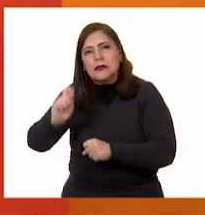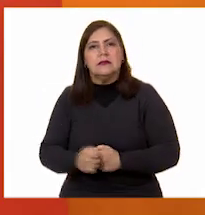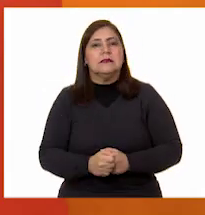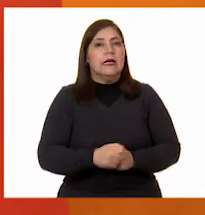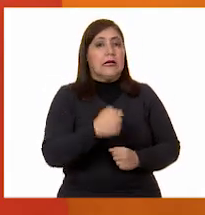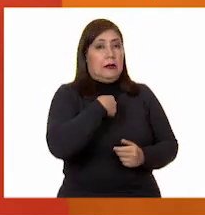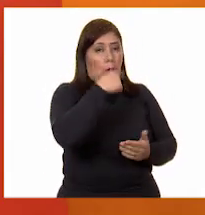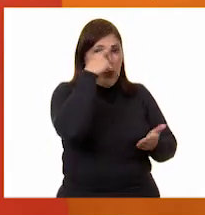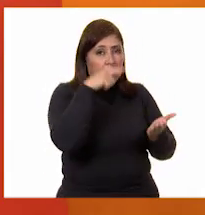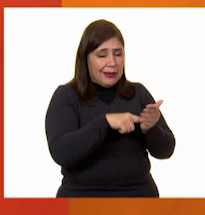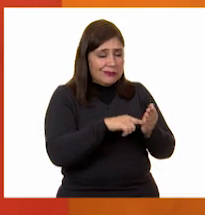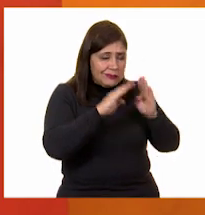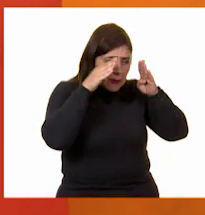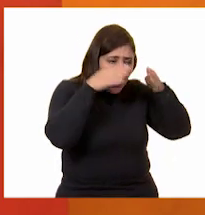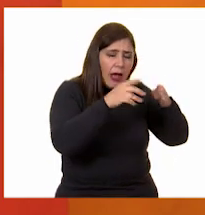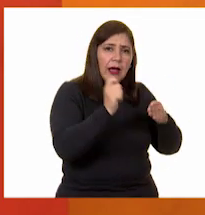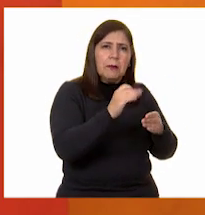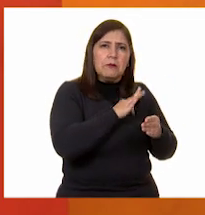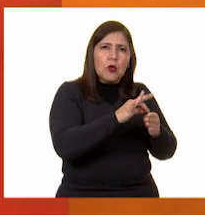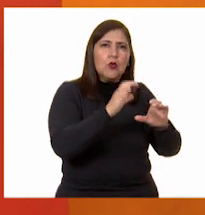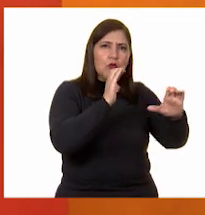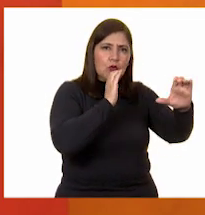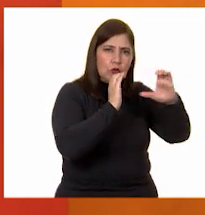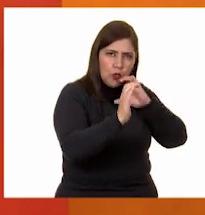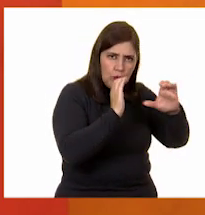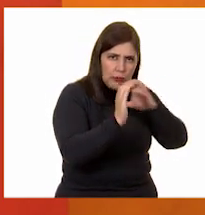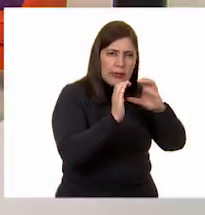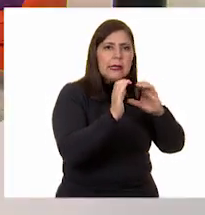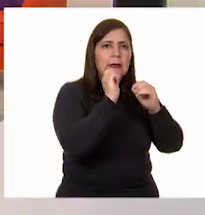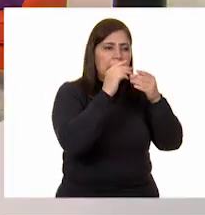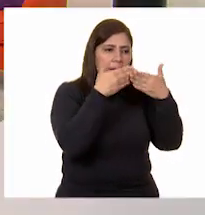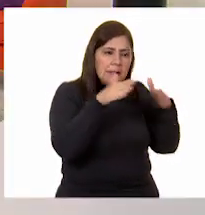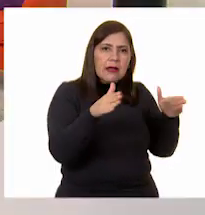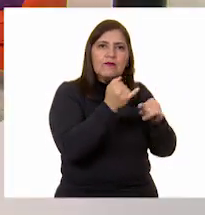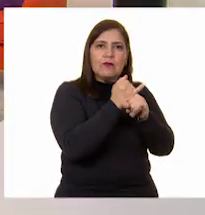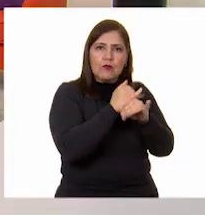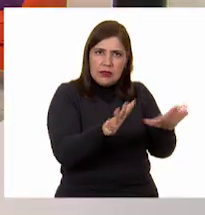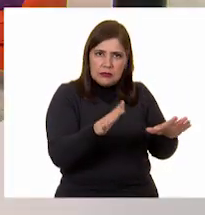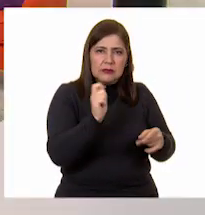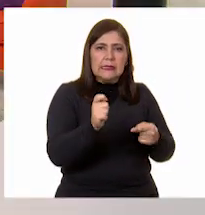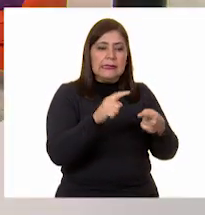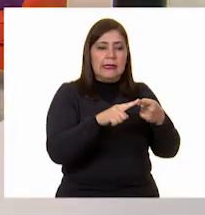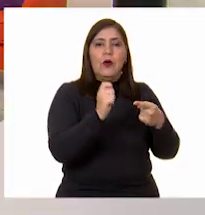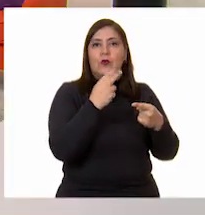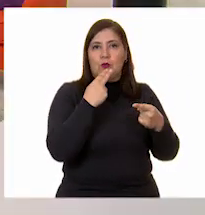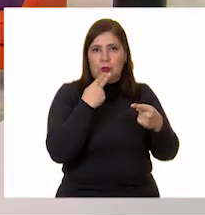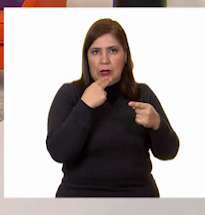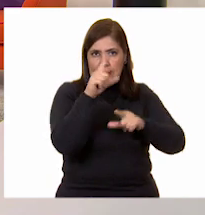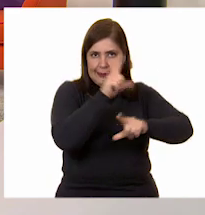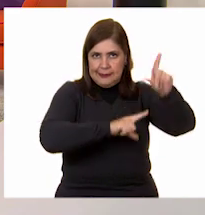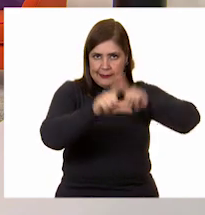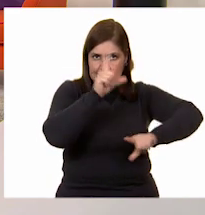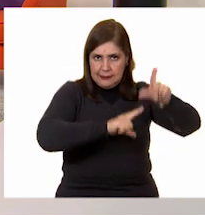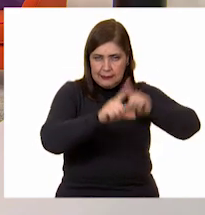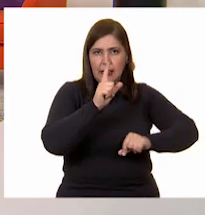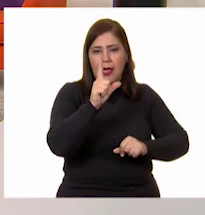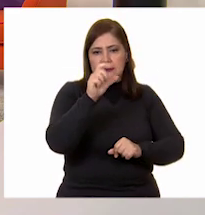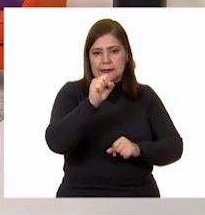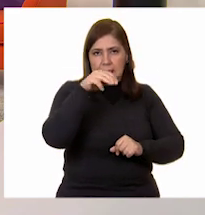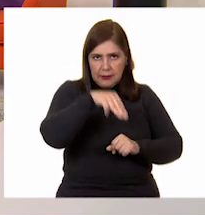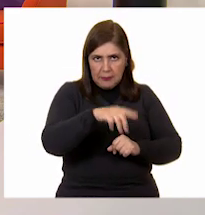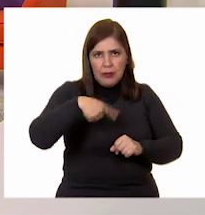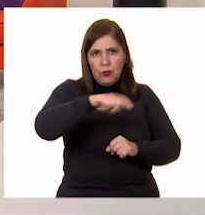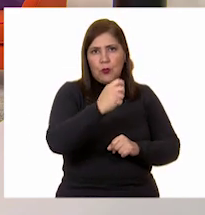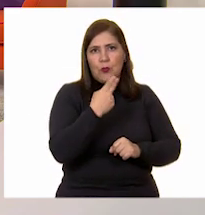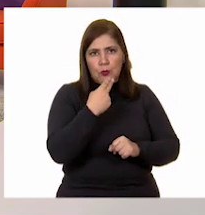la comunicación y en hacer accesible la información. Es decir, usar la lengua de señas mexicana con quienes son